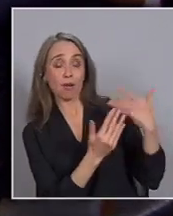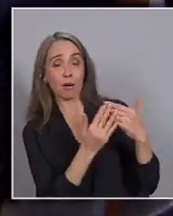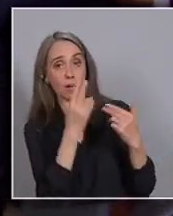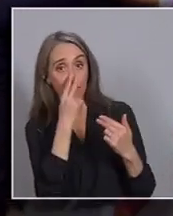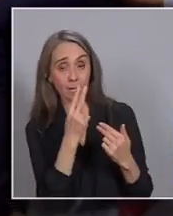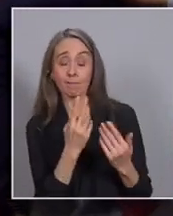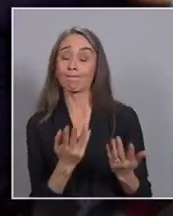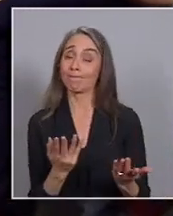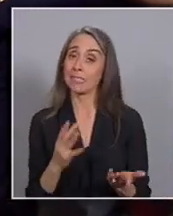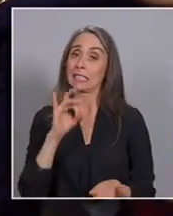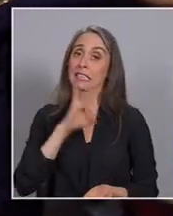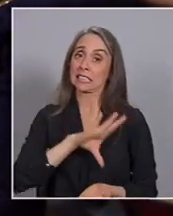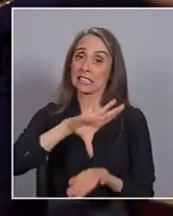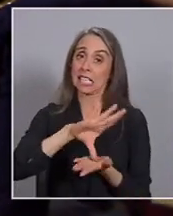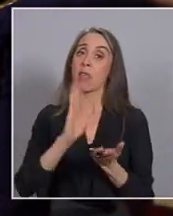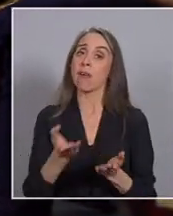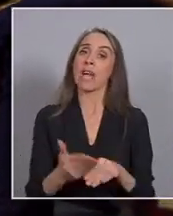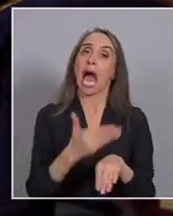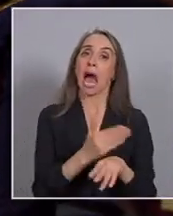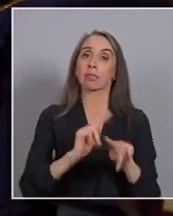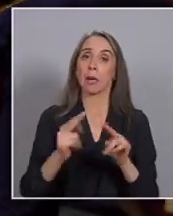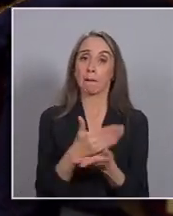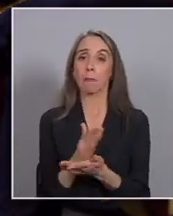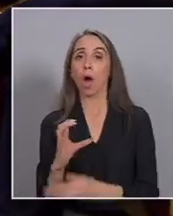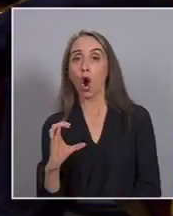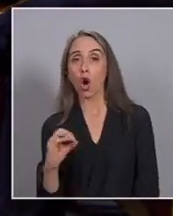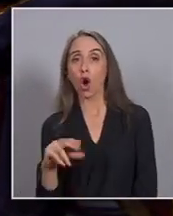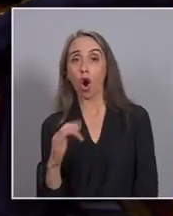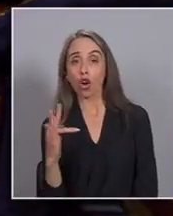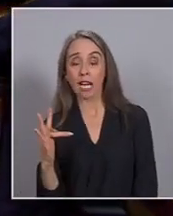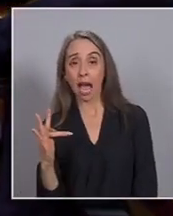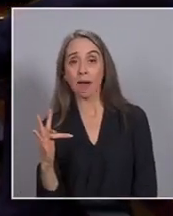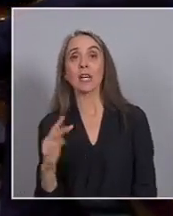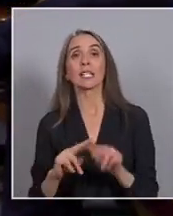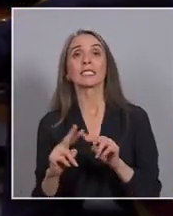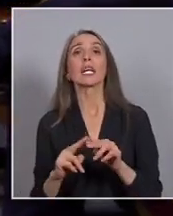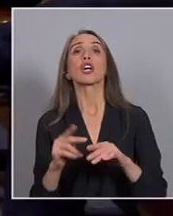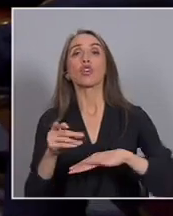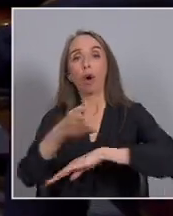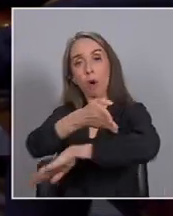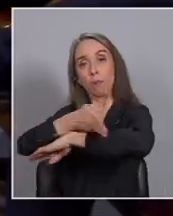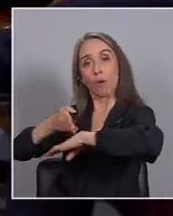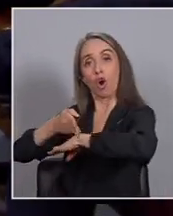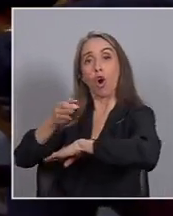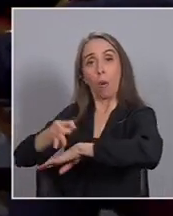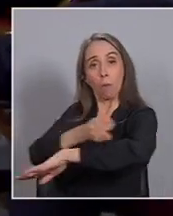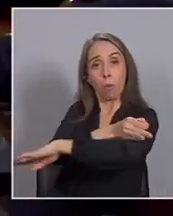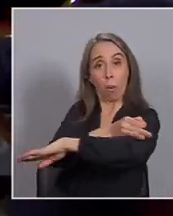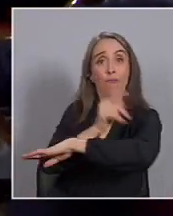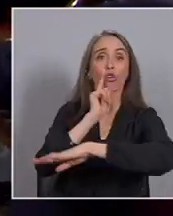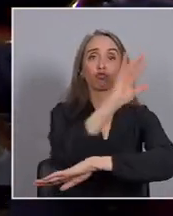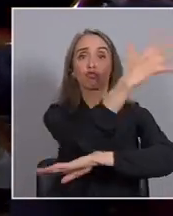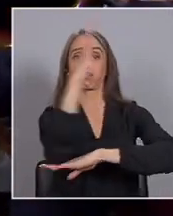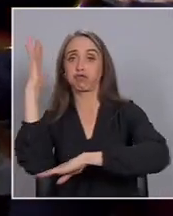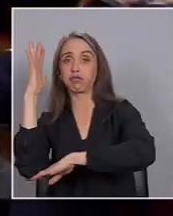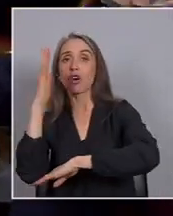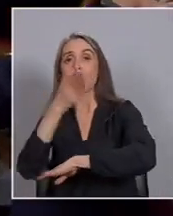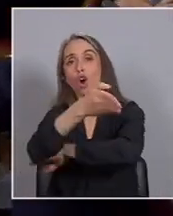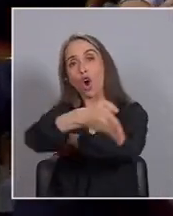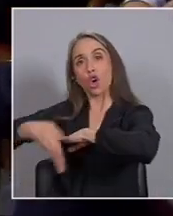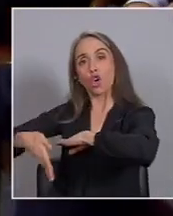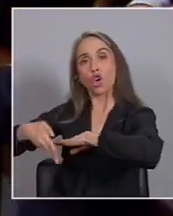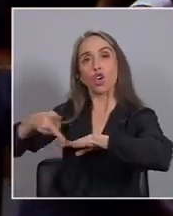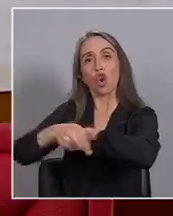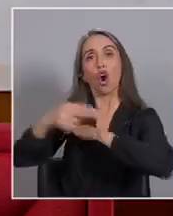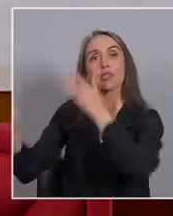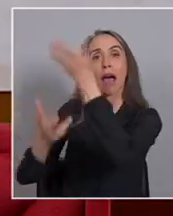vez más preparados y por eso desde CONAF estamos trabajando en la generación de zonas de amortiguación y cortafuegos, entre otras medidas. Y Bomberos cuenta